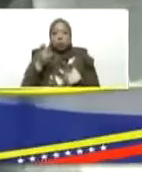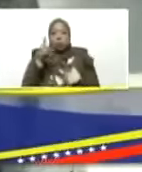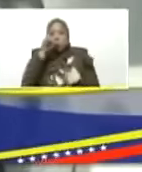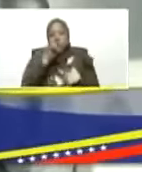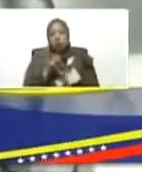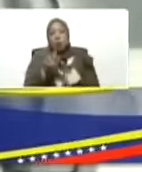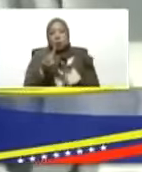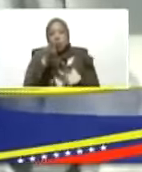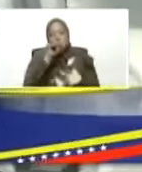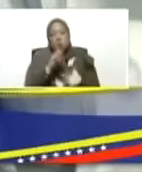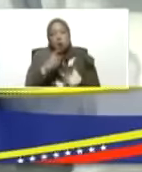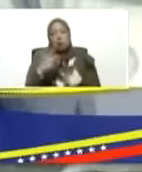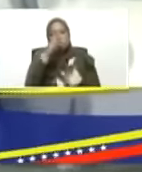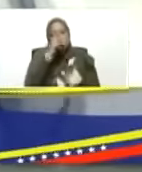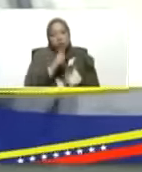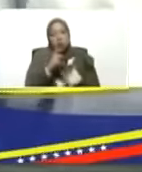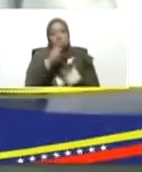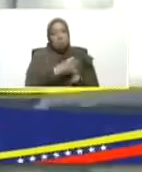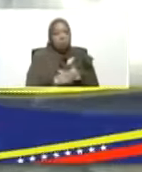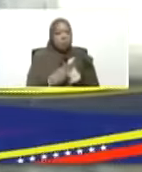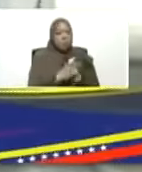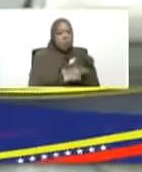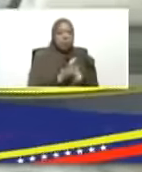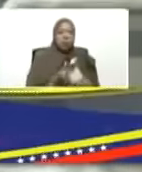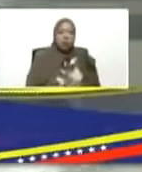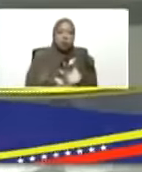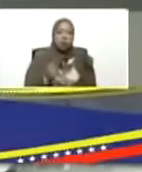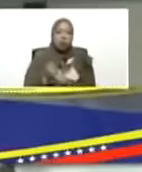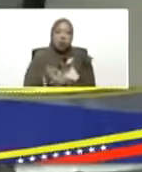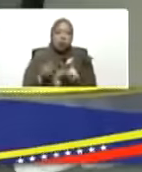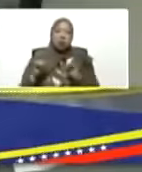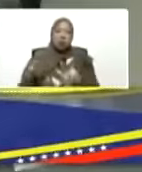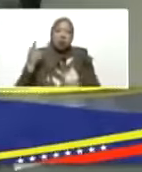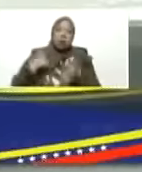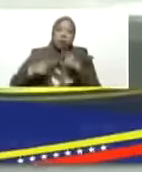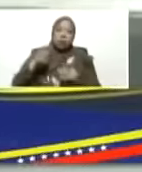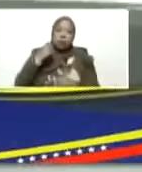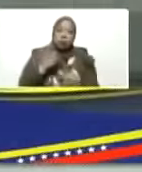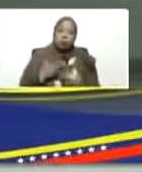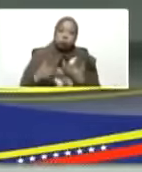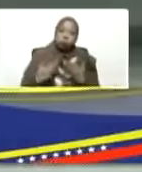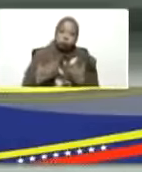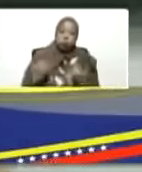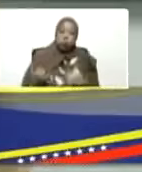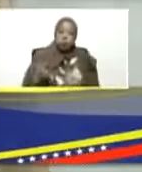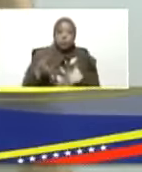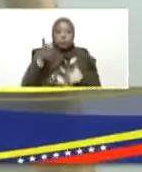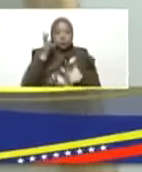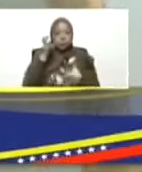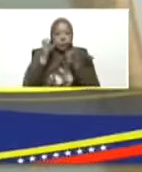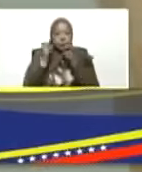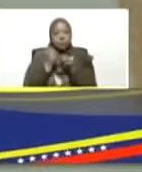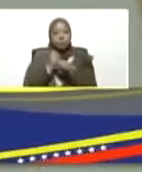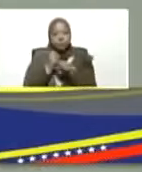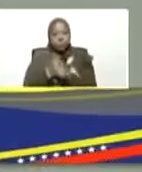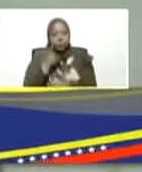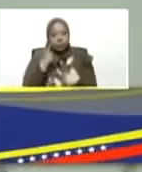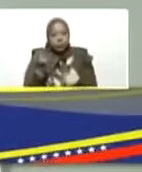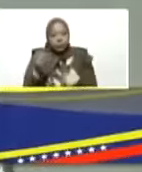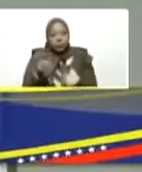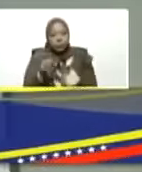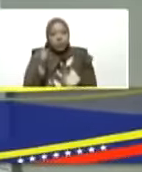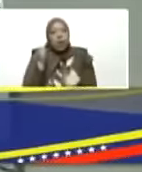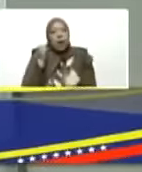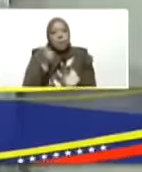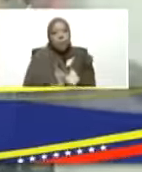en dos años, en tres años, y este hospital va a estar de la misma manera como usted nos los está entregando. Dios te oiga. Y amén,